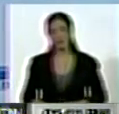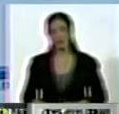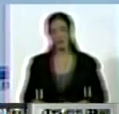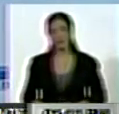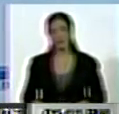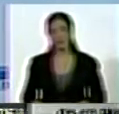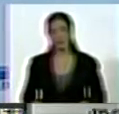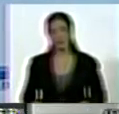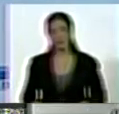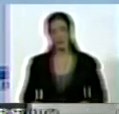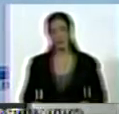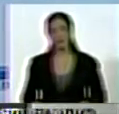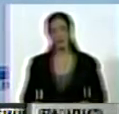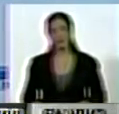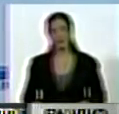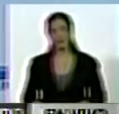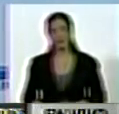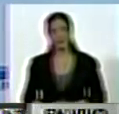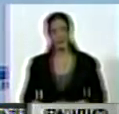Muy